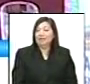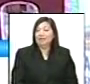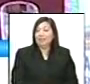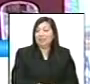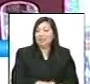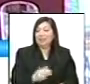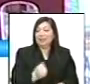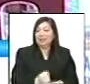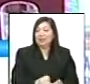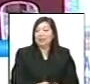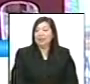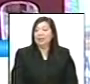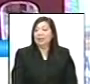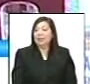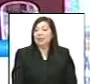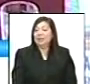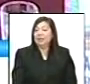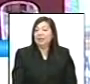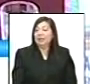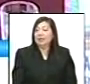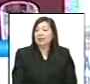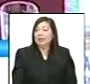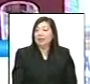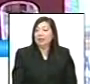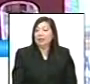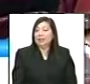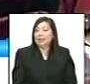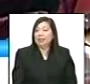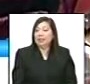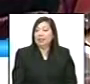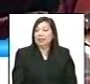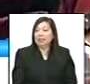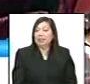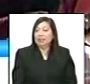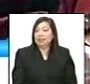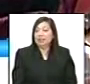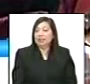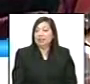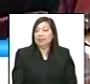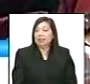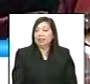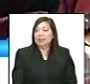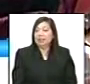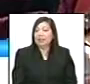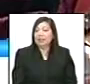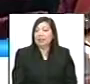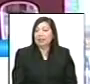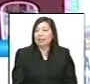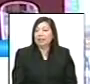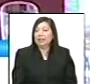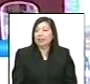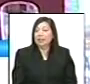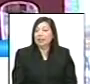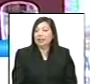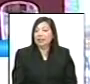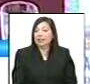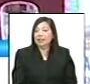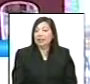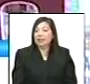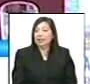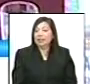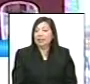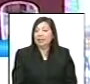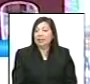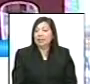aprobando. Congresista Alcorta. Lo apruebo, pero con la reserva también el punto 3, simbolito. Cambie el voto de la congresista